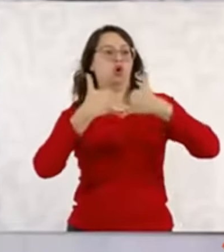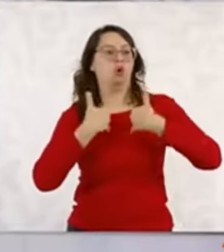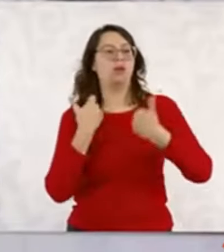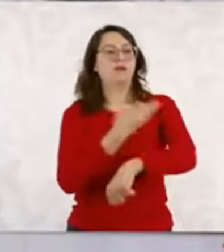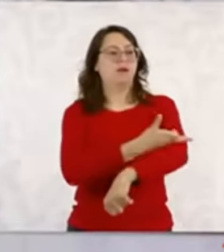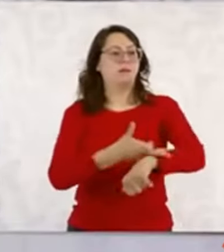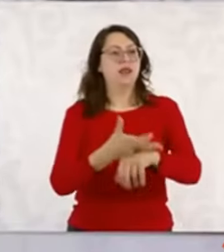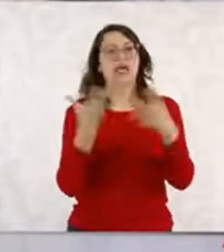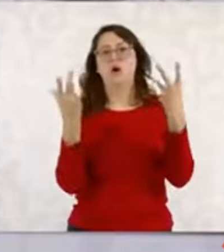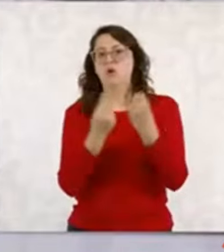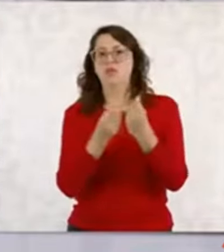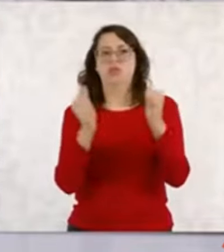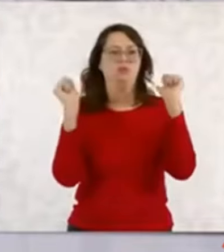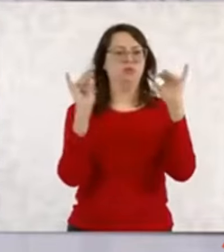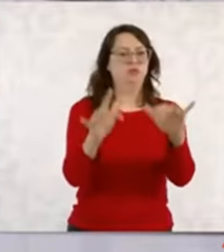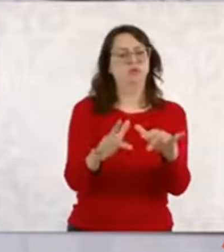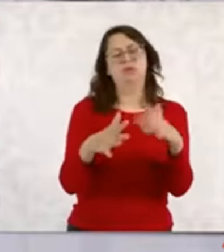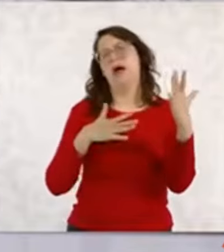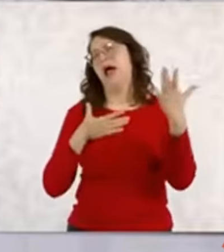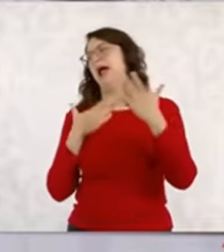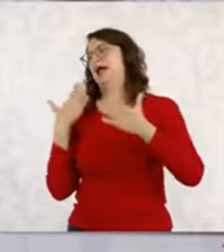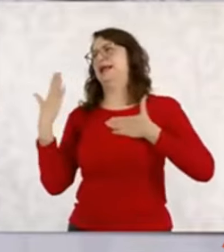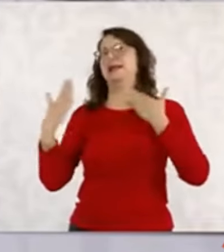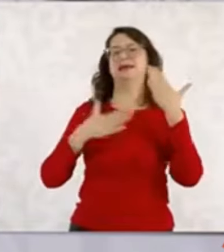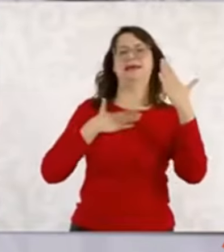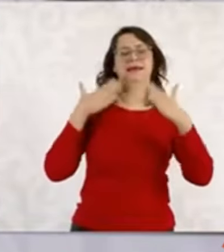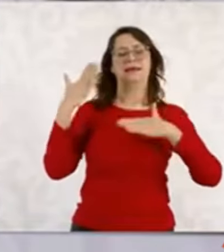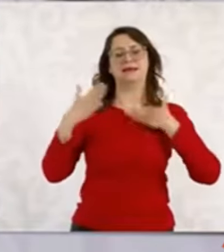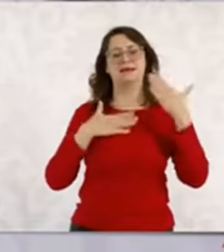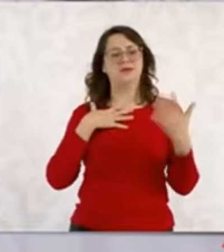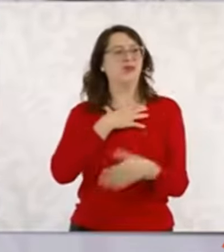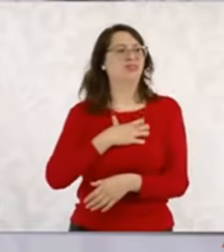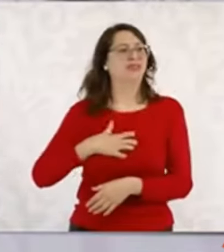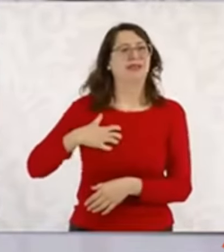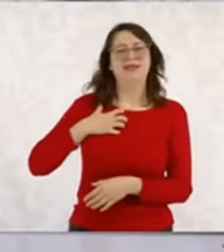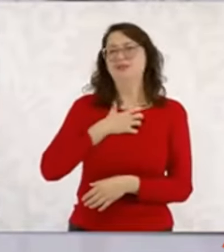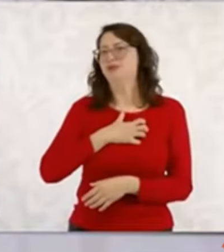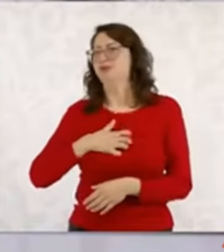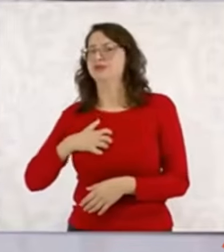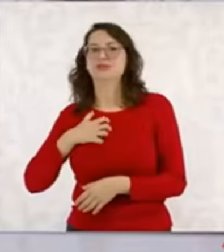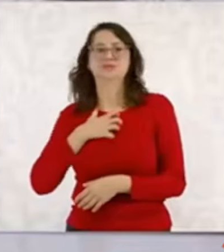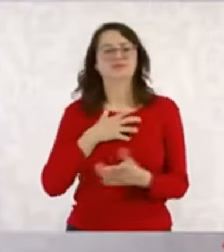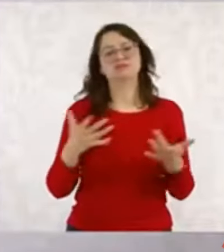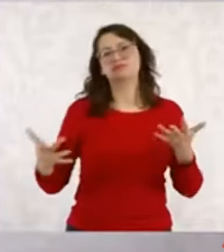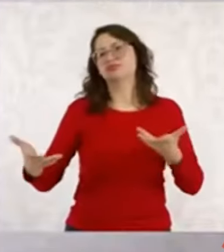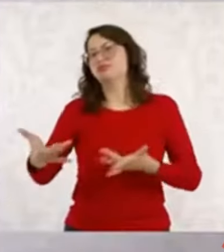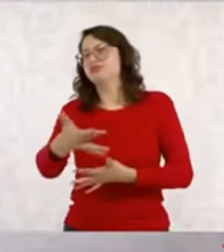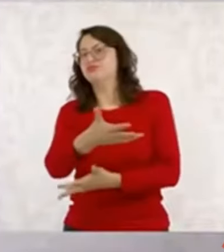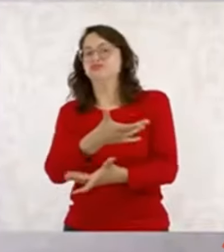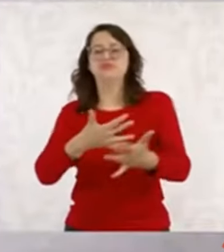mucha alegría. La gente estaba contenta. Y también